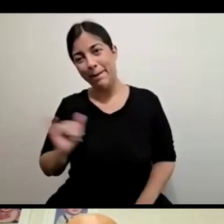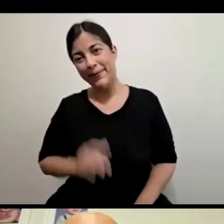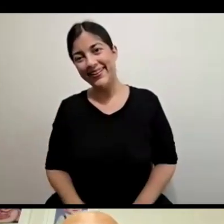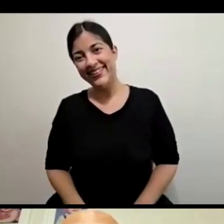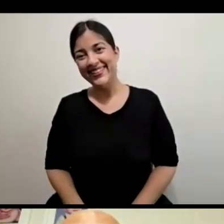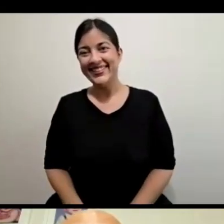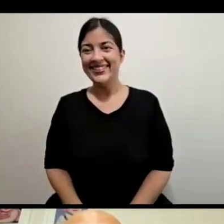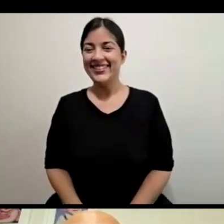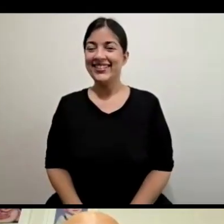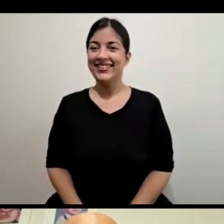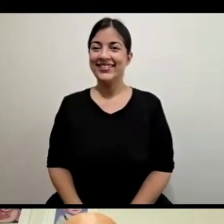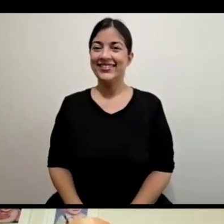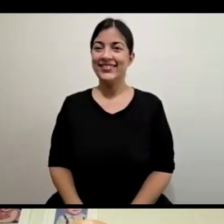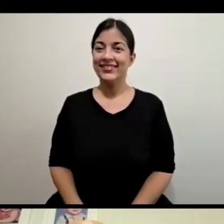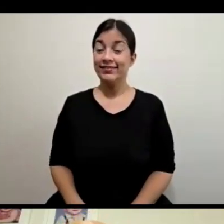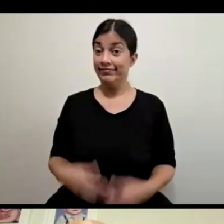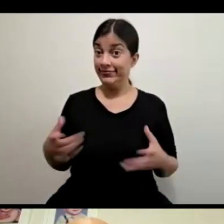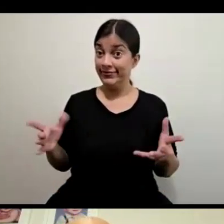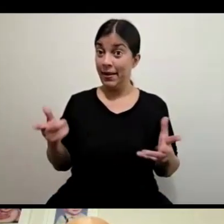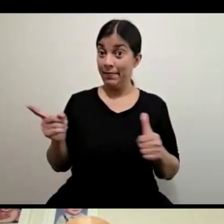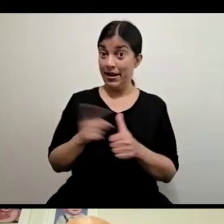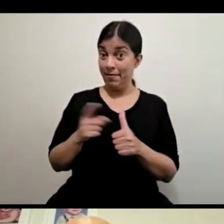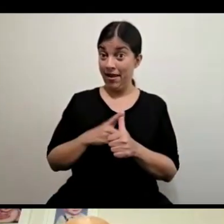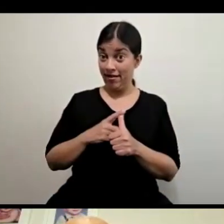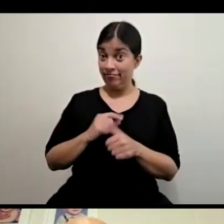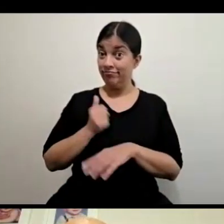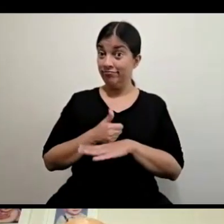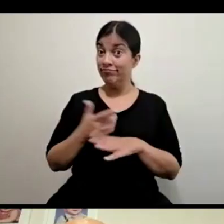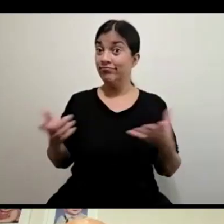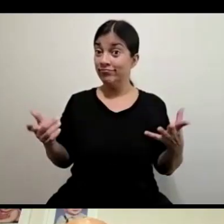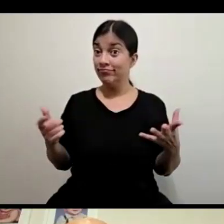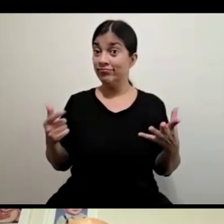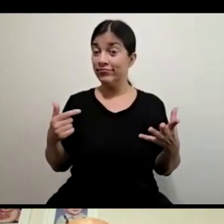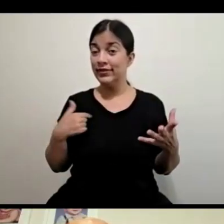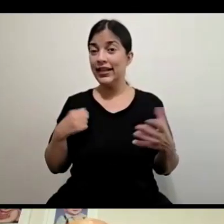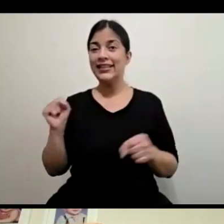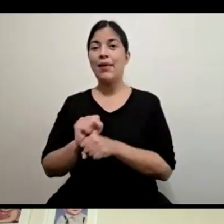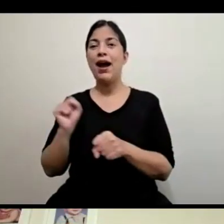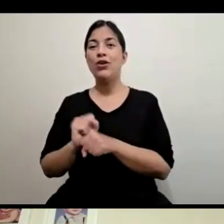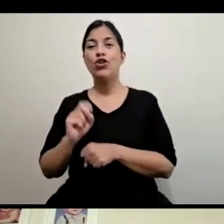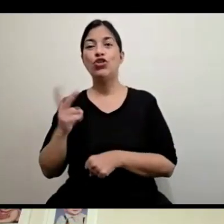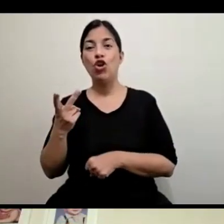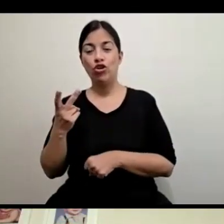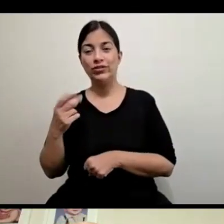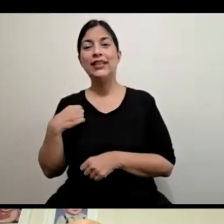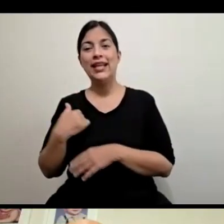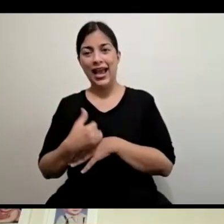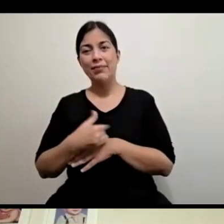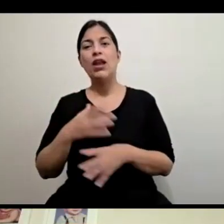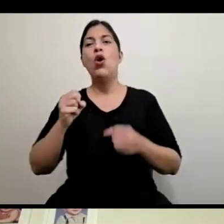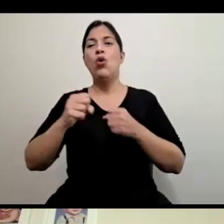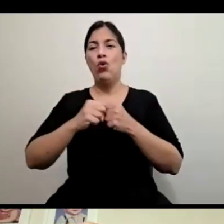hiciste mi primer puesto fue que se llamaba Trabajador 2, era carpintero, constructor